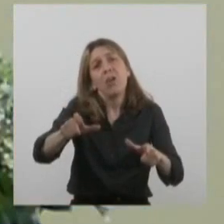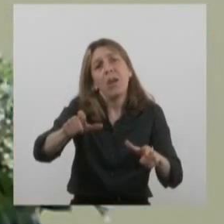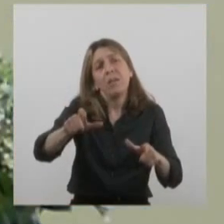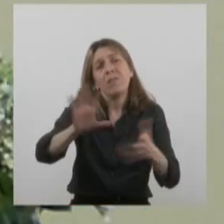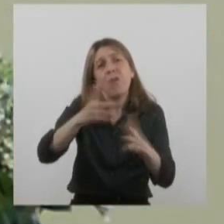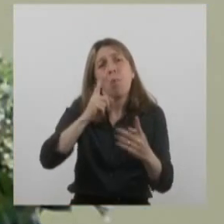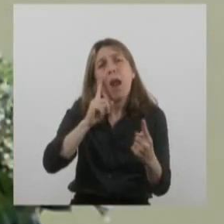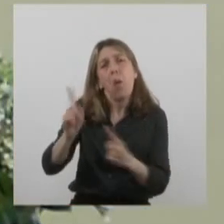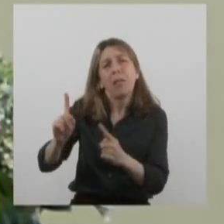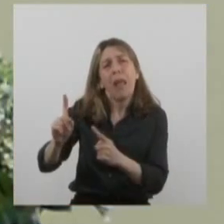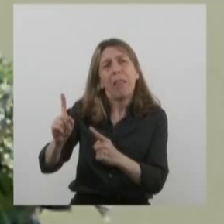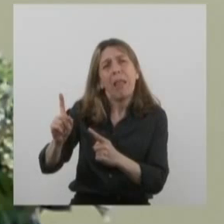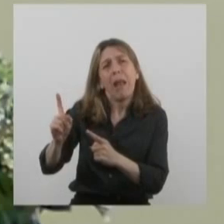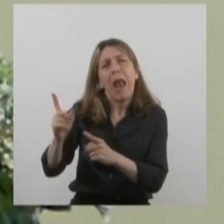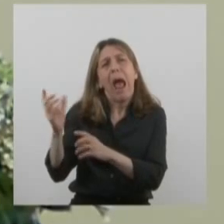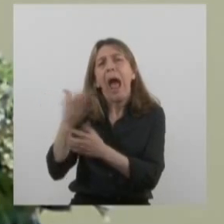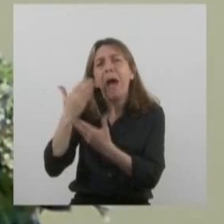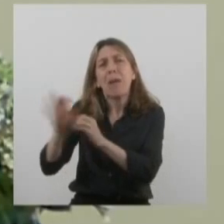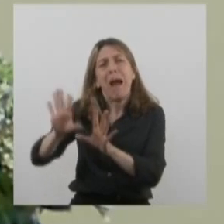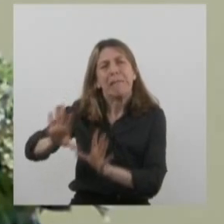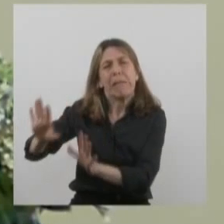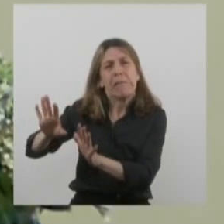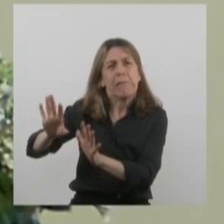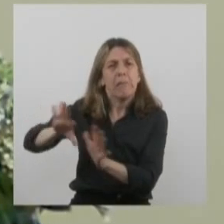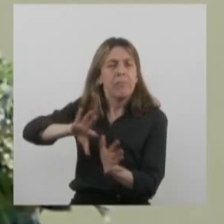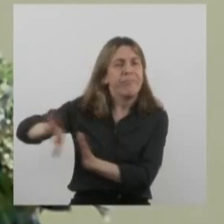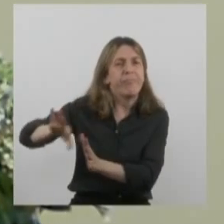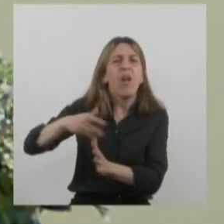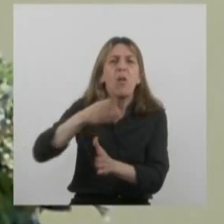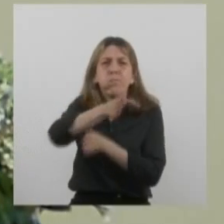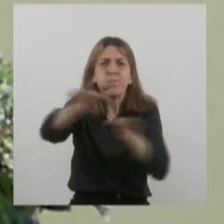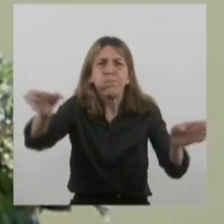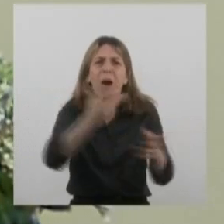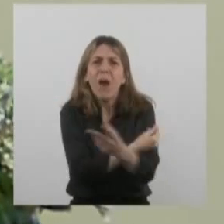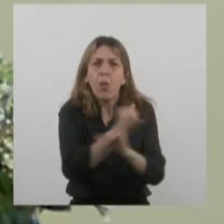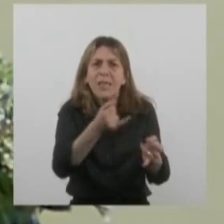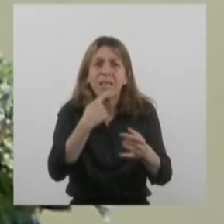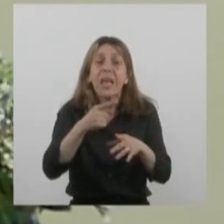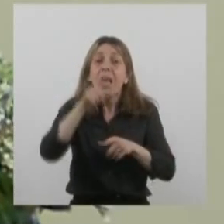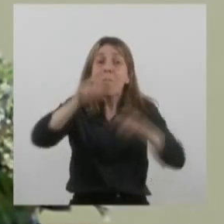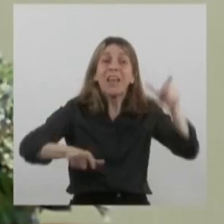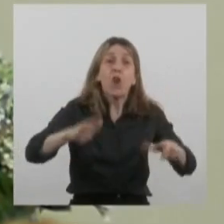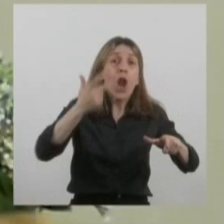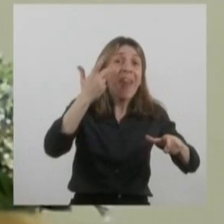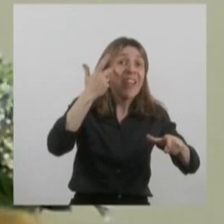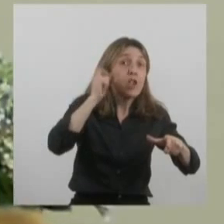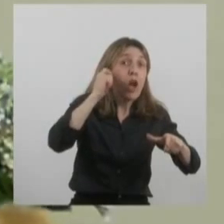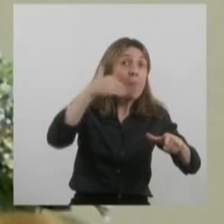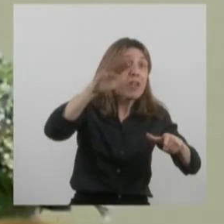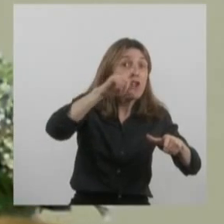voces y fueron a vacunarse. Y hoy ya más del 70% de las personas de entre más de 18